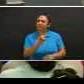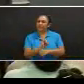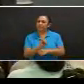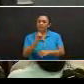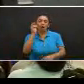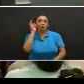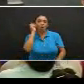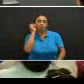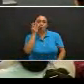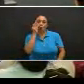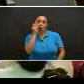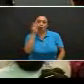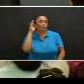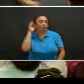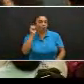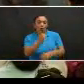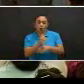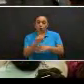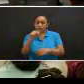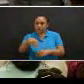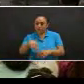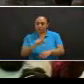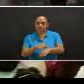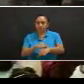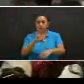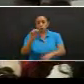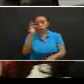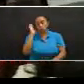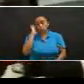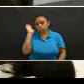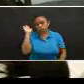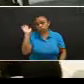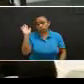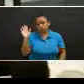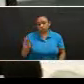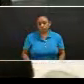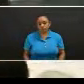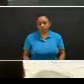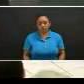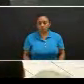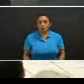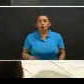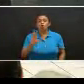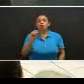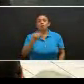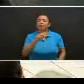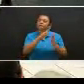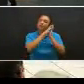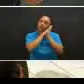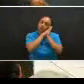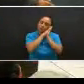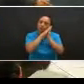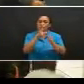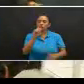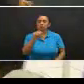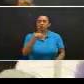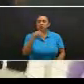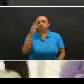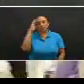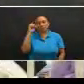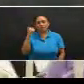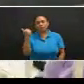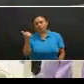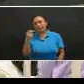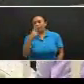oigo cosas que en ese momento no oí, y no porque me estaba durmiendo, ni porque el hermano que estaba atrás me